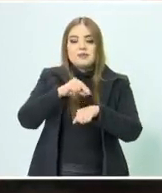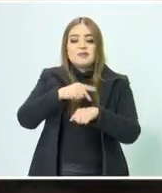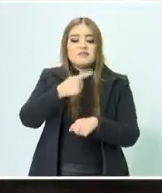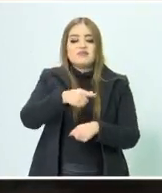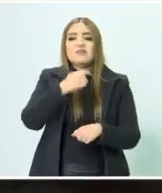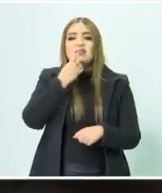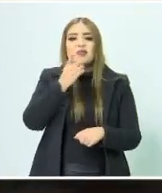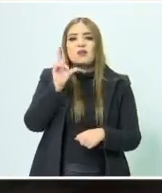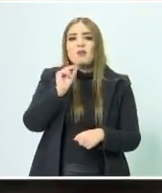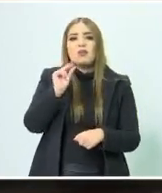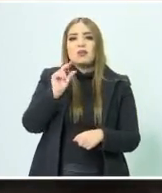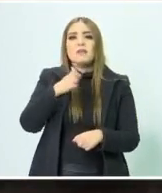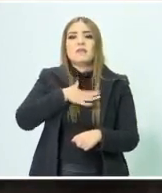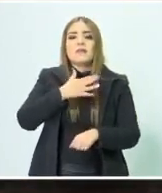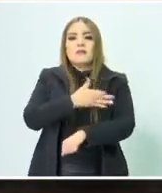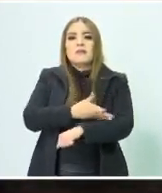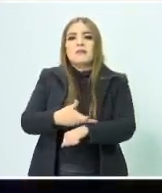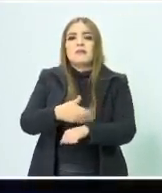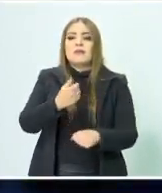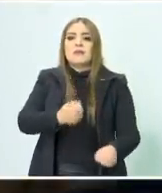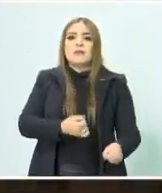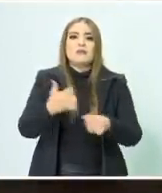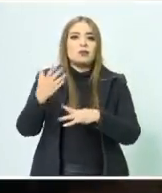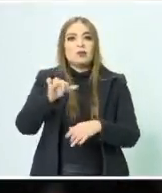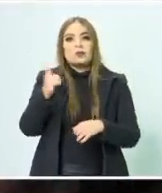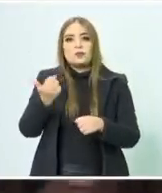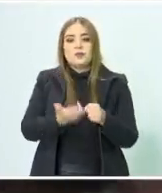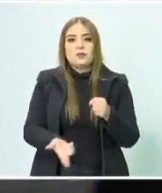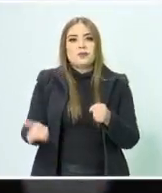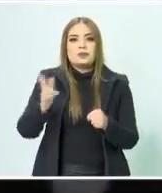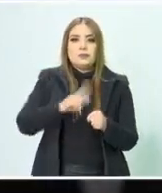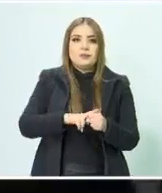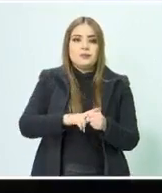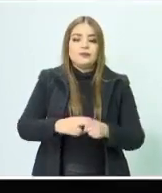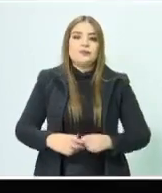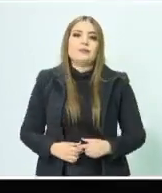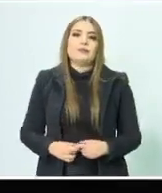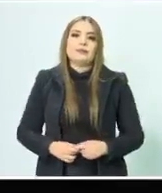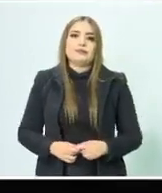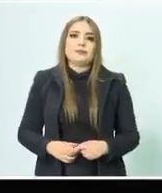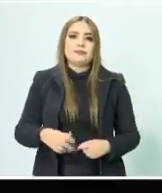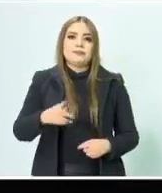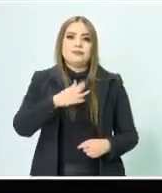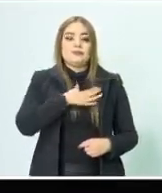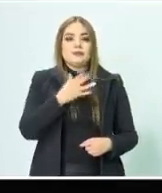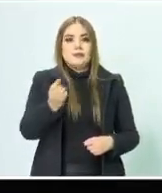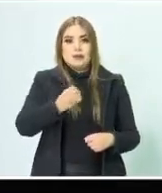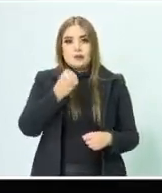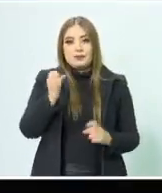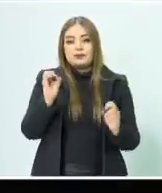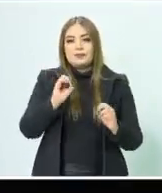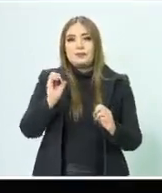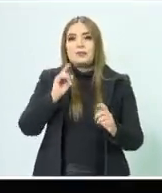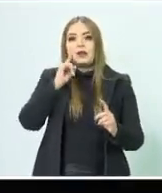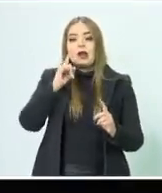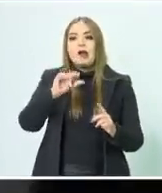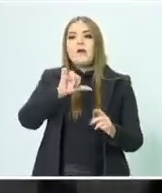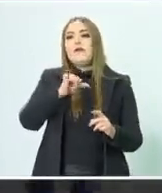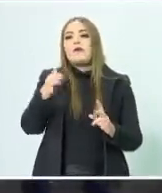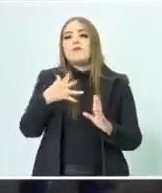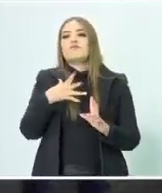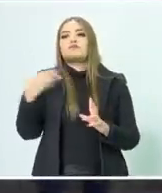pues dijo que un familiar lo llevaría a un nosocomio por sus propios medios. Afortunadamente, las llamas no alcanzaron a otro negocio